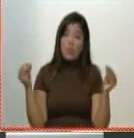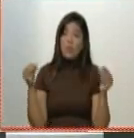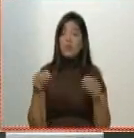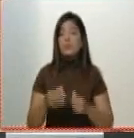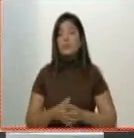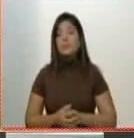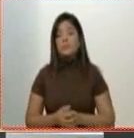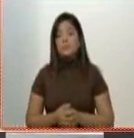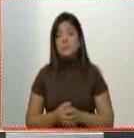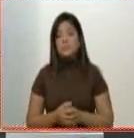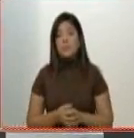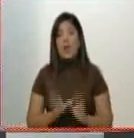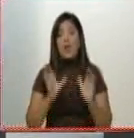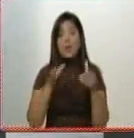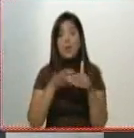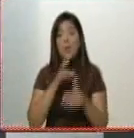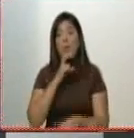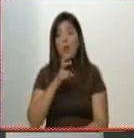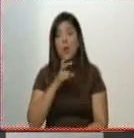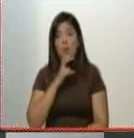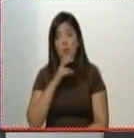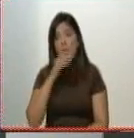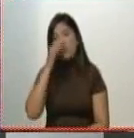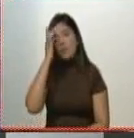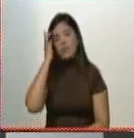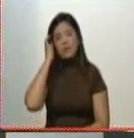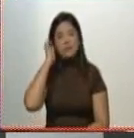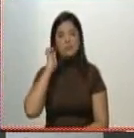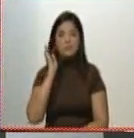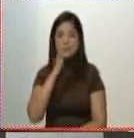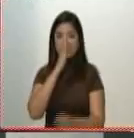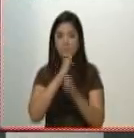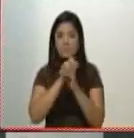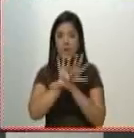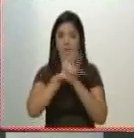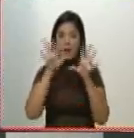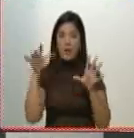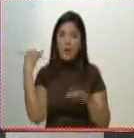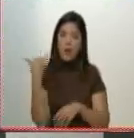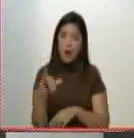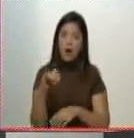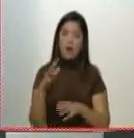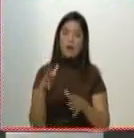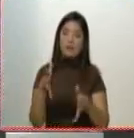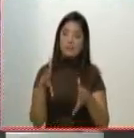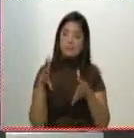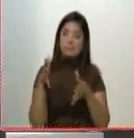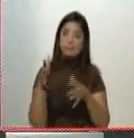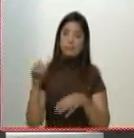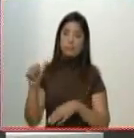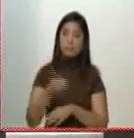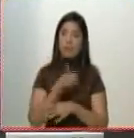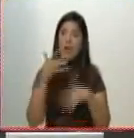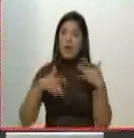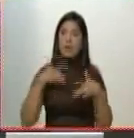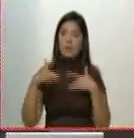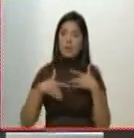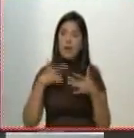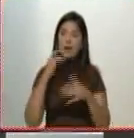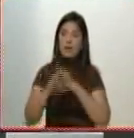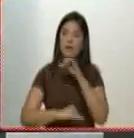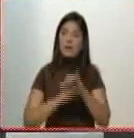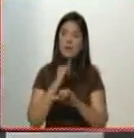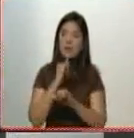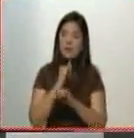como toda nuestra generación de oro, está enfocada en obtener grandes triunfos en los distintos eventos internacionales a